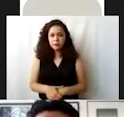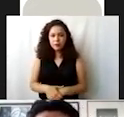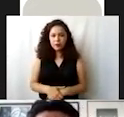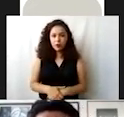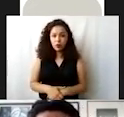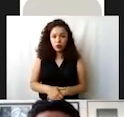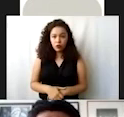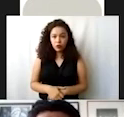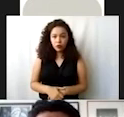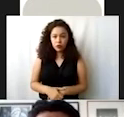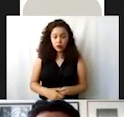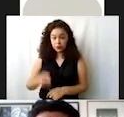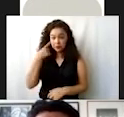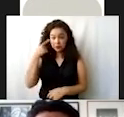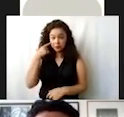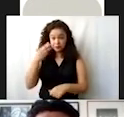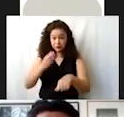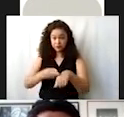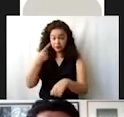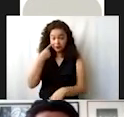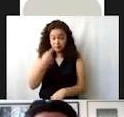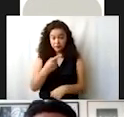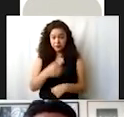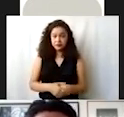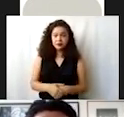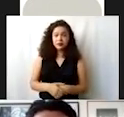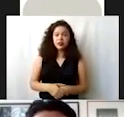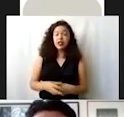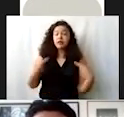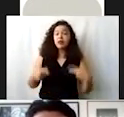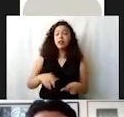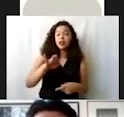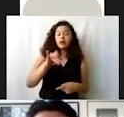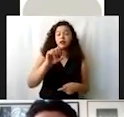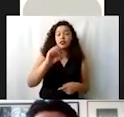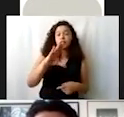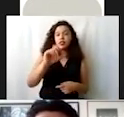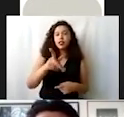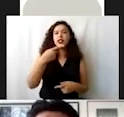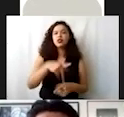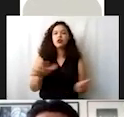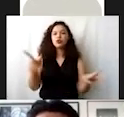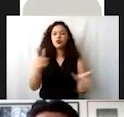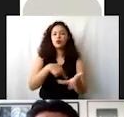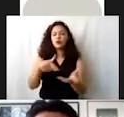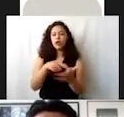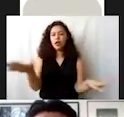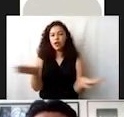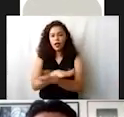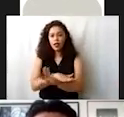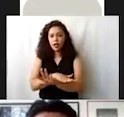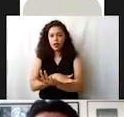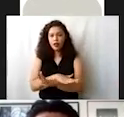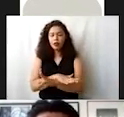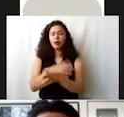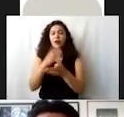Y fíjense las multas que van. En el caso de una persona física que no presente su cambio de domicilio, la multa